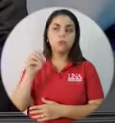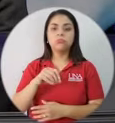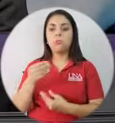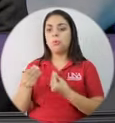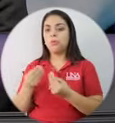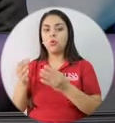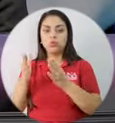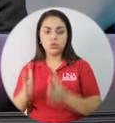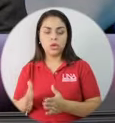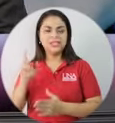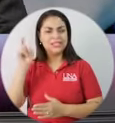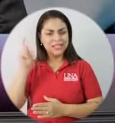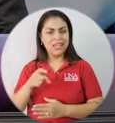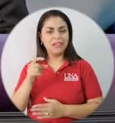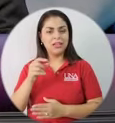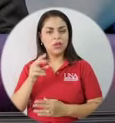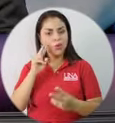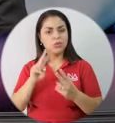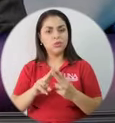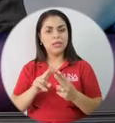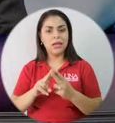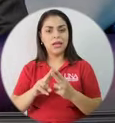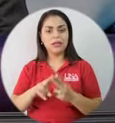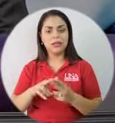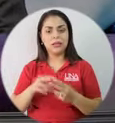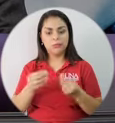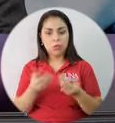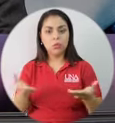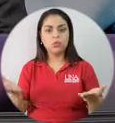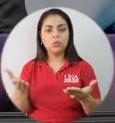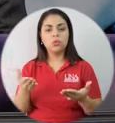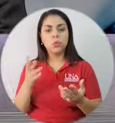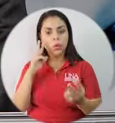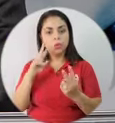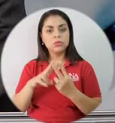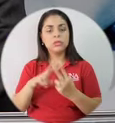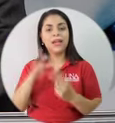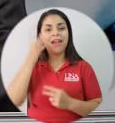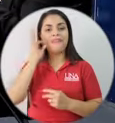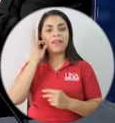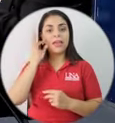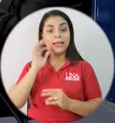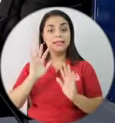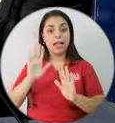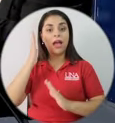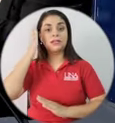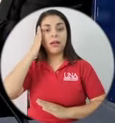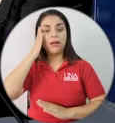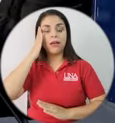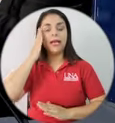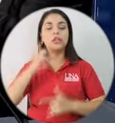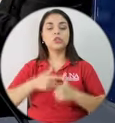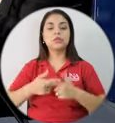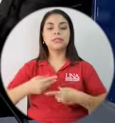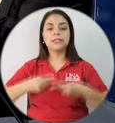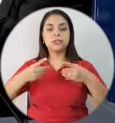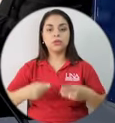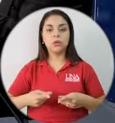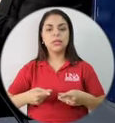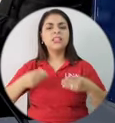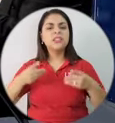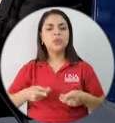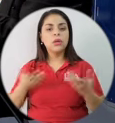que garantizar que conocen realmente el mercado, que conocen su producto, claro, que conocen el café, y sobre la base de ese conocimiento, entonces, tomar